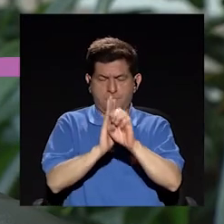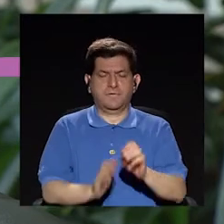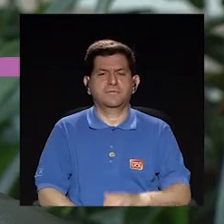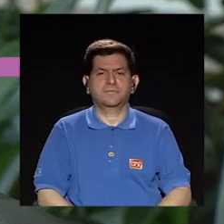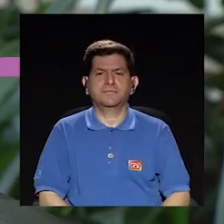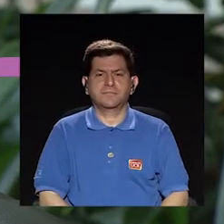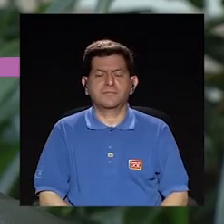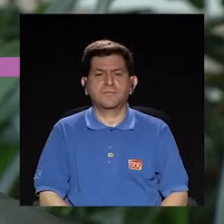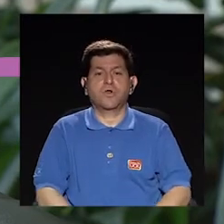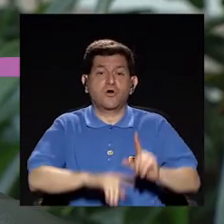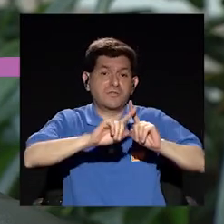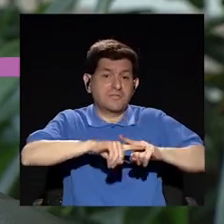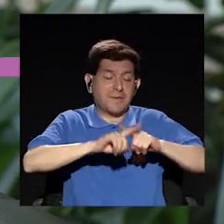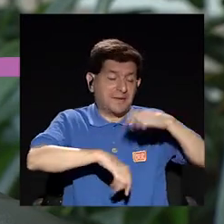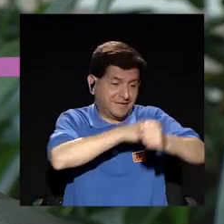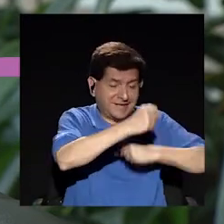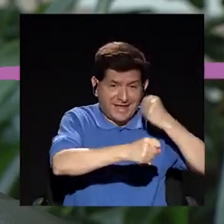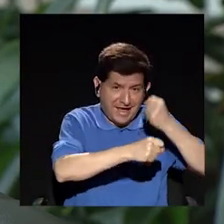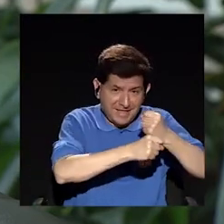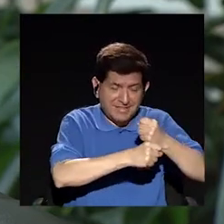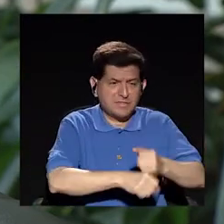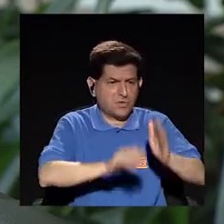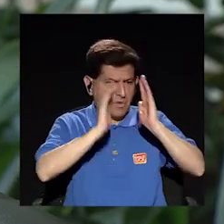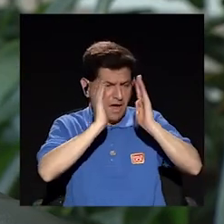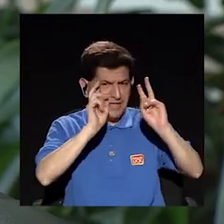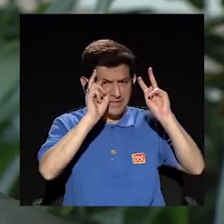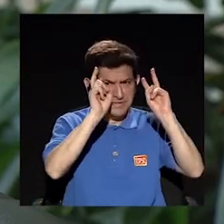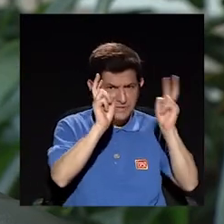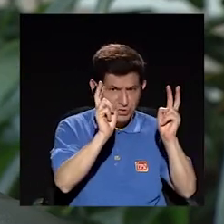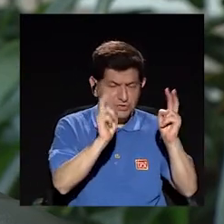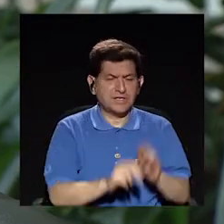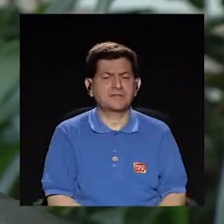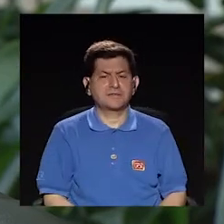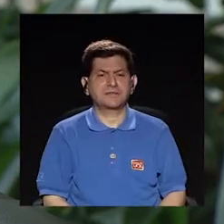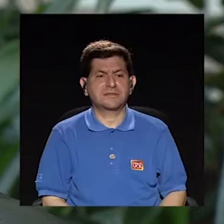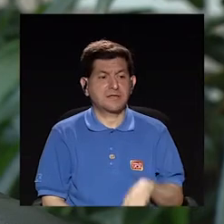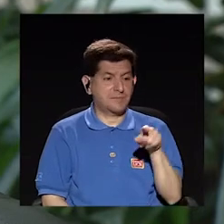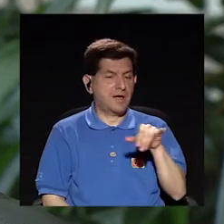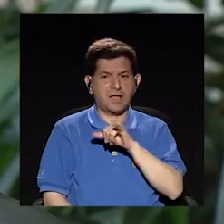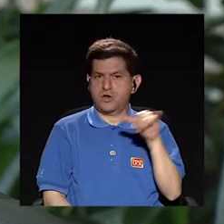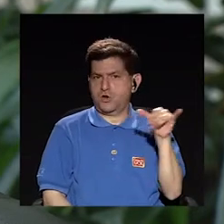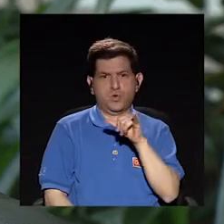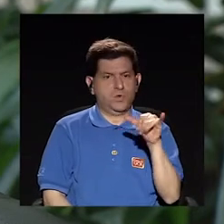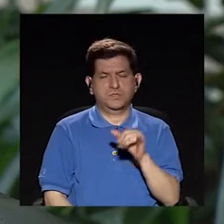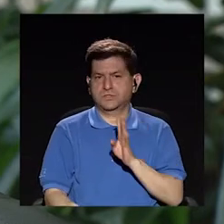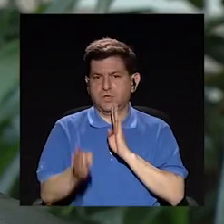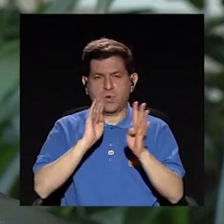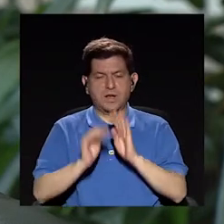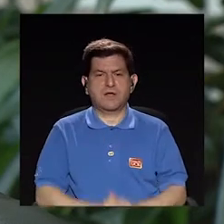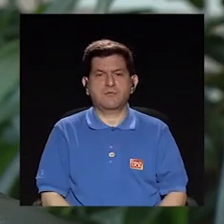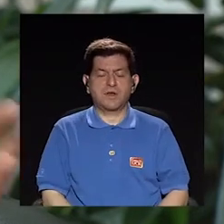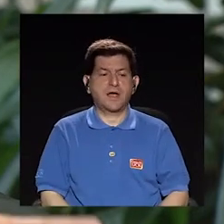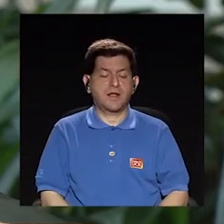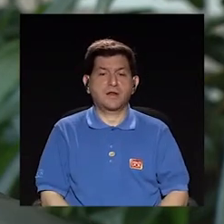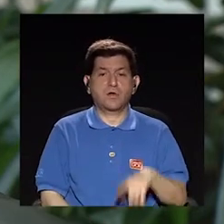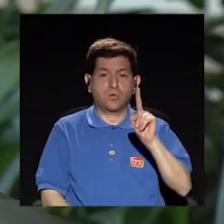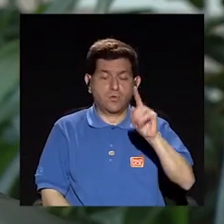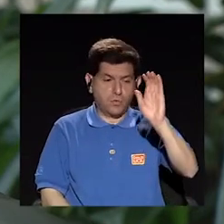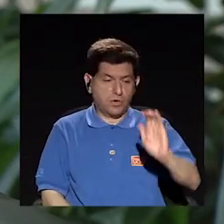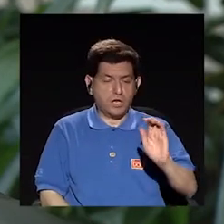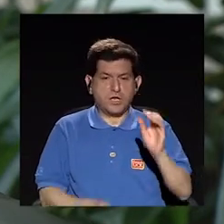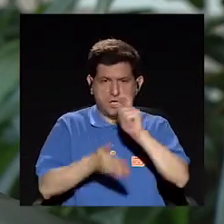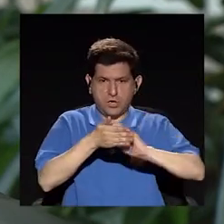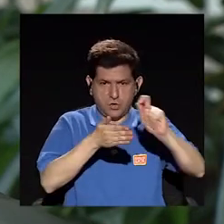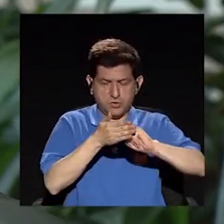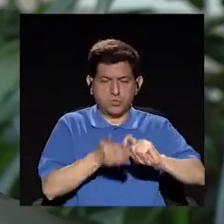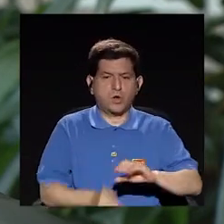ejemplo, dependiendo de la edad, cómo podemos abordar el tema de los chicos. No es lo mismo, por ejemplo, hablar con un chico de escuela que